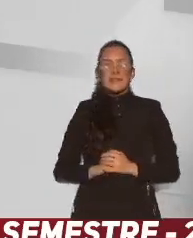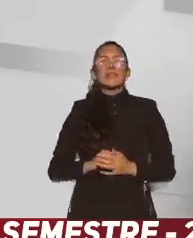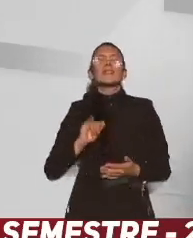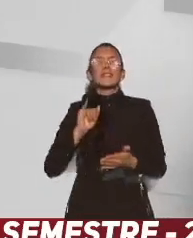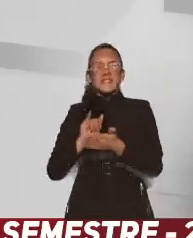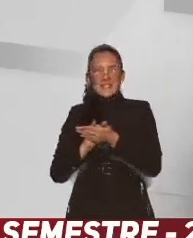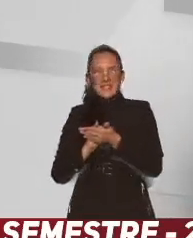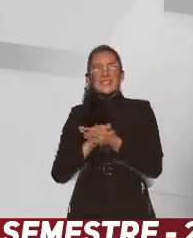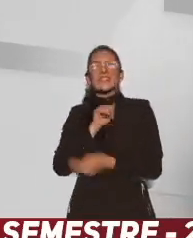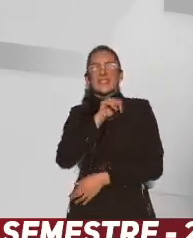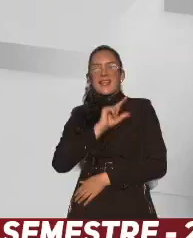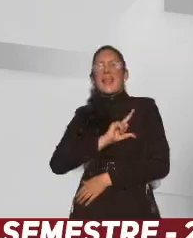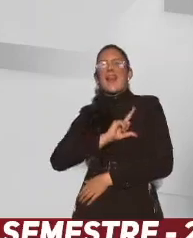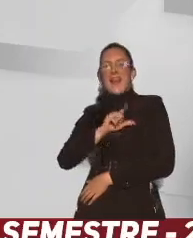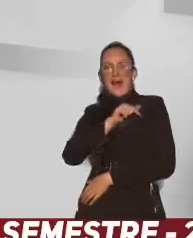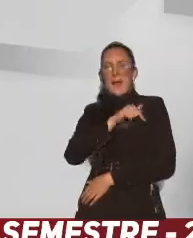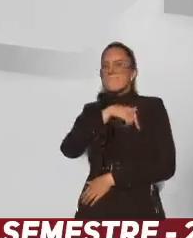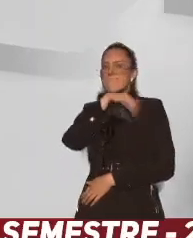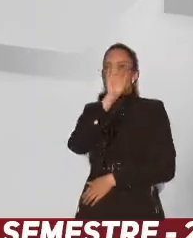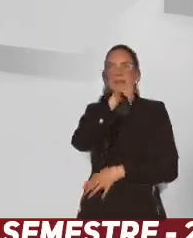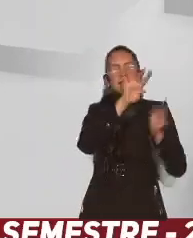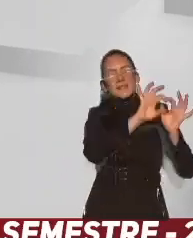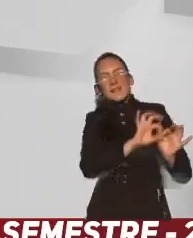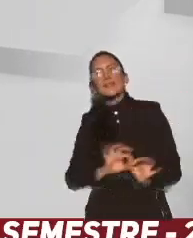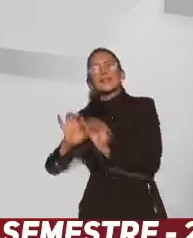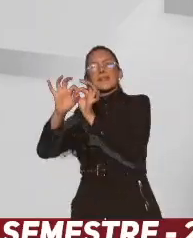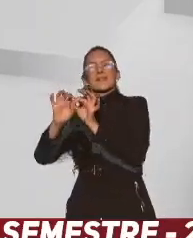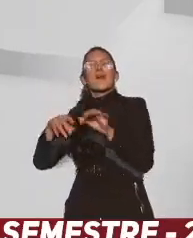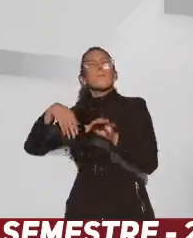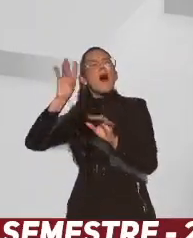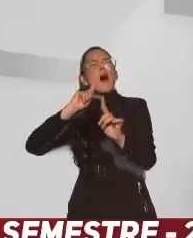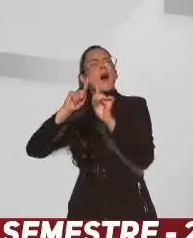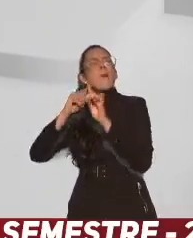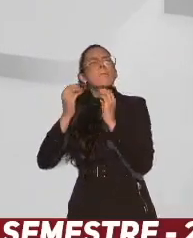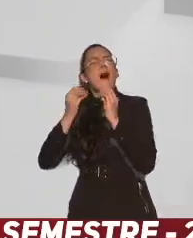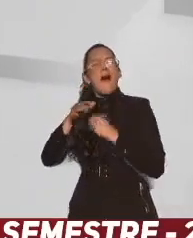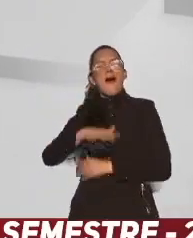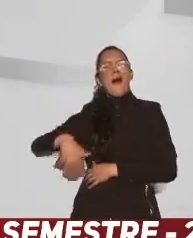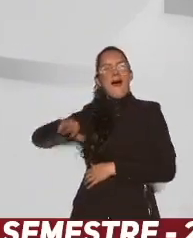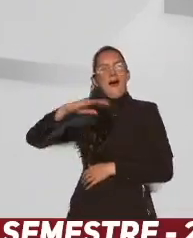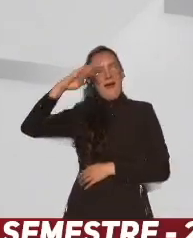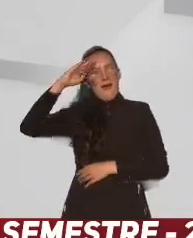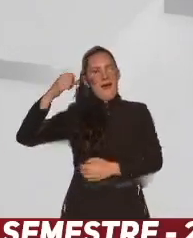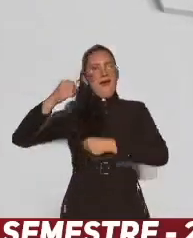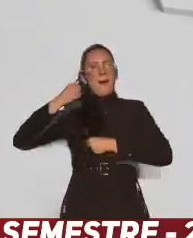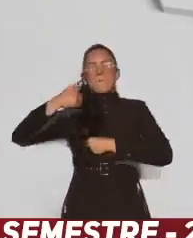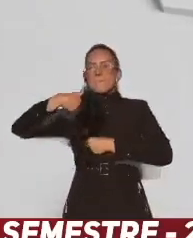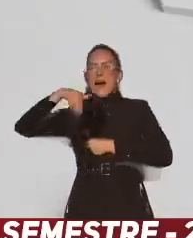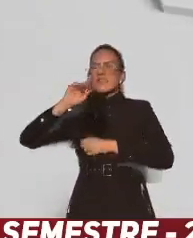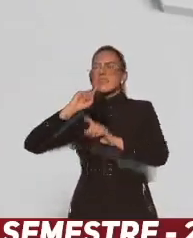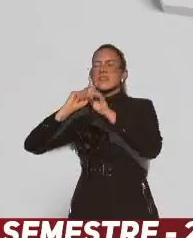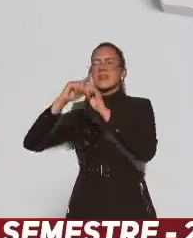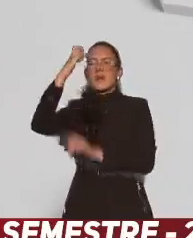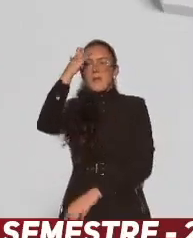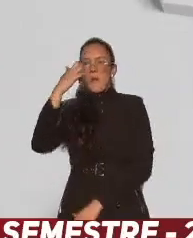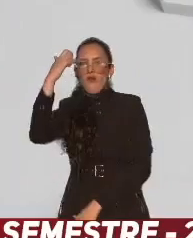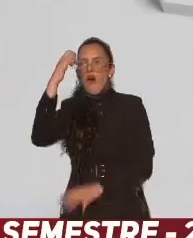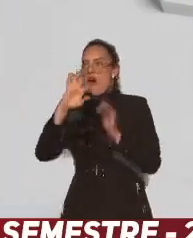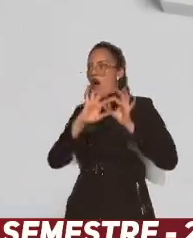de fortalecimiento de la profesionalización militar y la cohesión de la fuerza para cumplir la